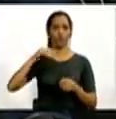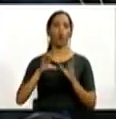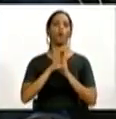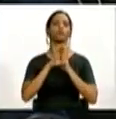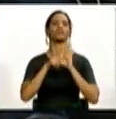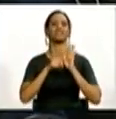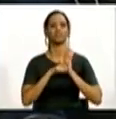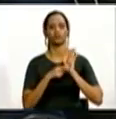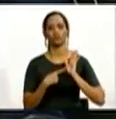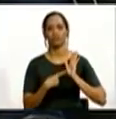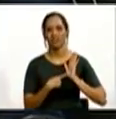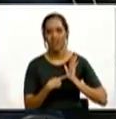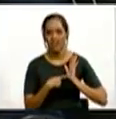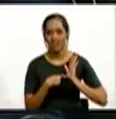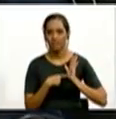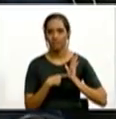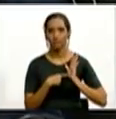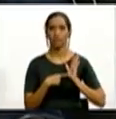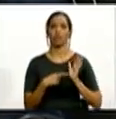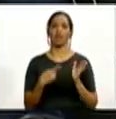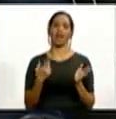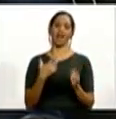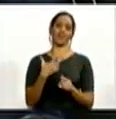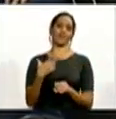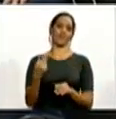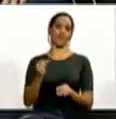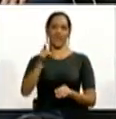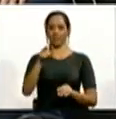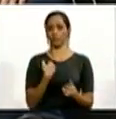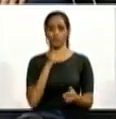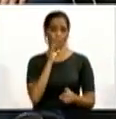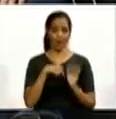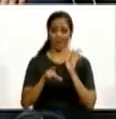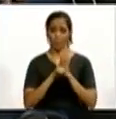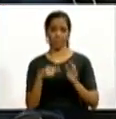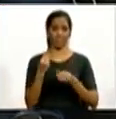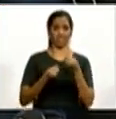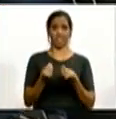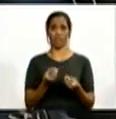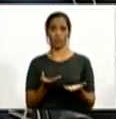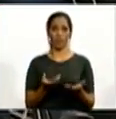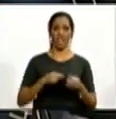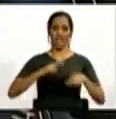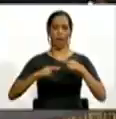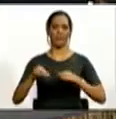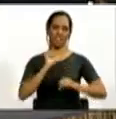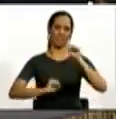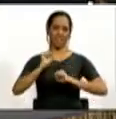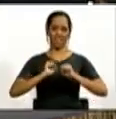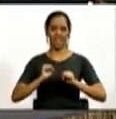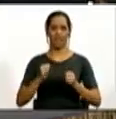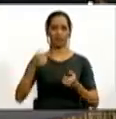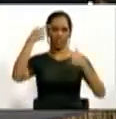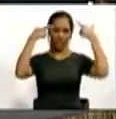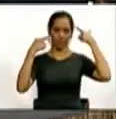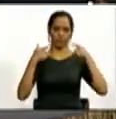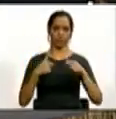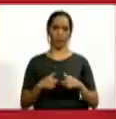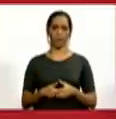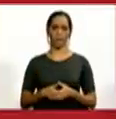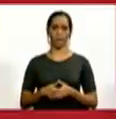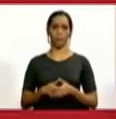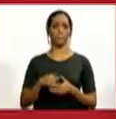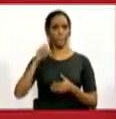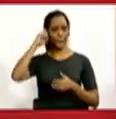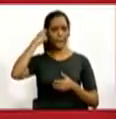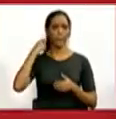constitucionalmente fundamentado, constitucional, claro. Ah, no, eso sí es ilegal, porque lo está haciendo el régimen comunista para defender a los chavistas, por favor. No, pero que además esta gente, hay que recordar un nombre, el